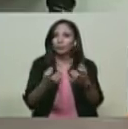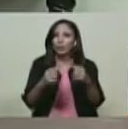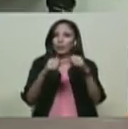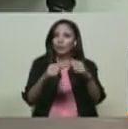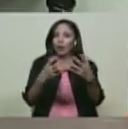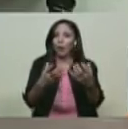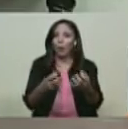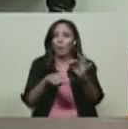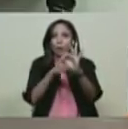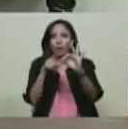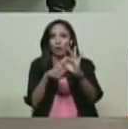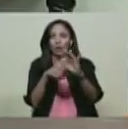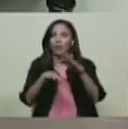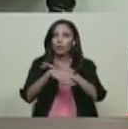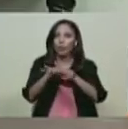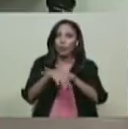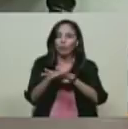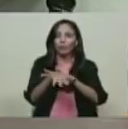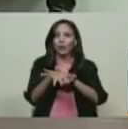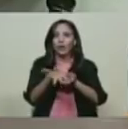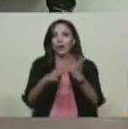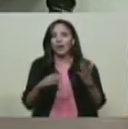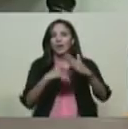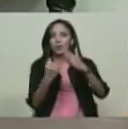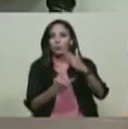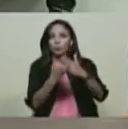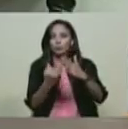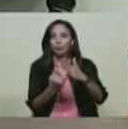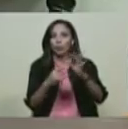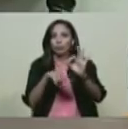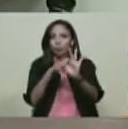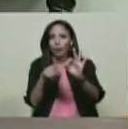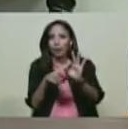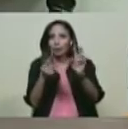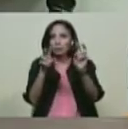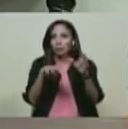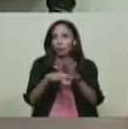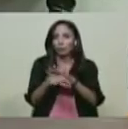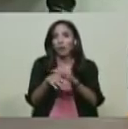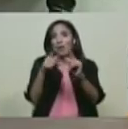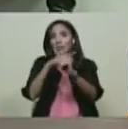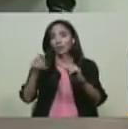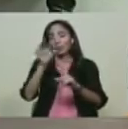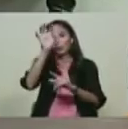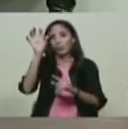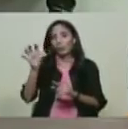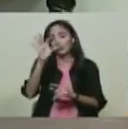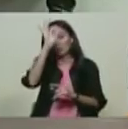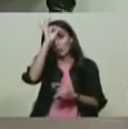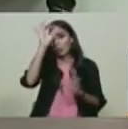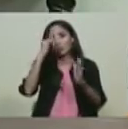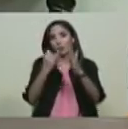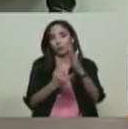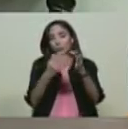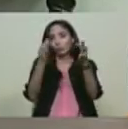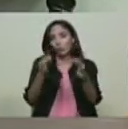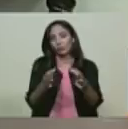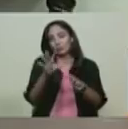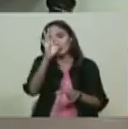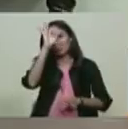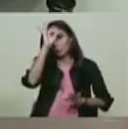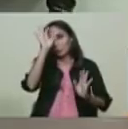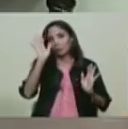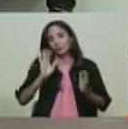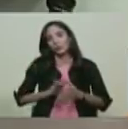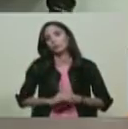de Criptomonedas. Venezuela tiene una Superintendencia Nacional de Criptomonedas. No sé si otros países tienen una institución como tal. Pudiera ser también